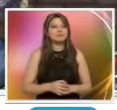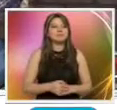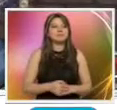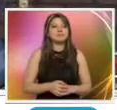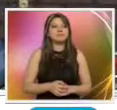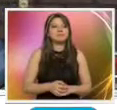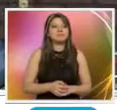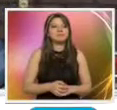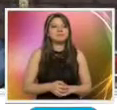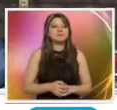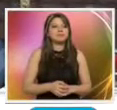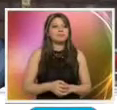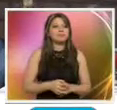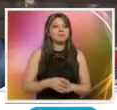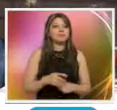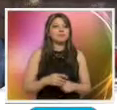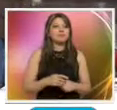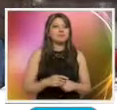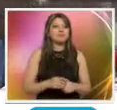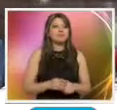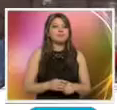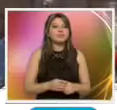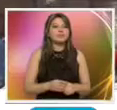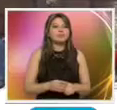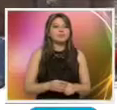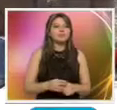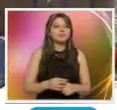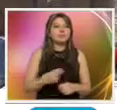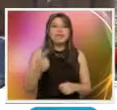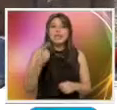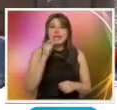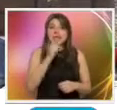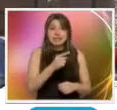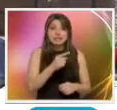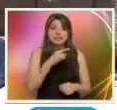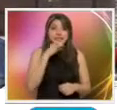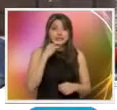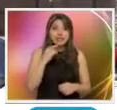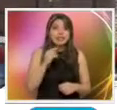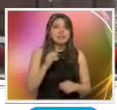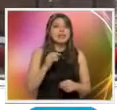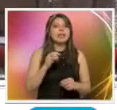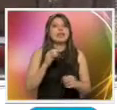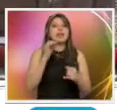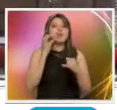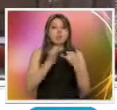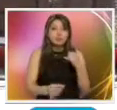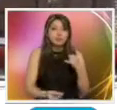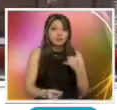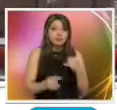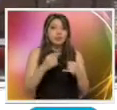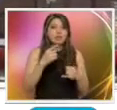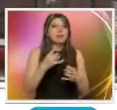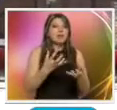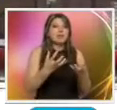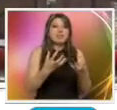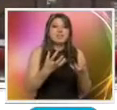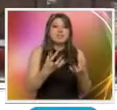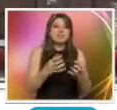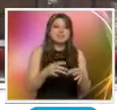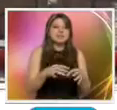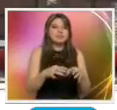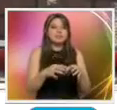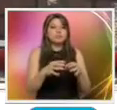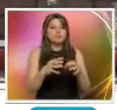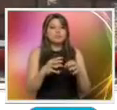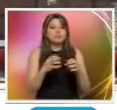vamos a meter a freír y no queremos que quede aguadito. Muy bien, ¿vale? chef. Vale, Perfecto. vamos a agarrar un Recuerda que pedacito vamos a de utilizar pimiento. tortillas de harina, señora en casa.